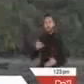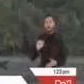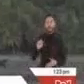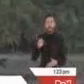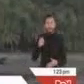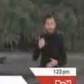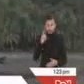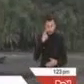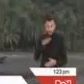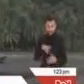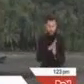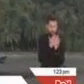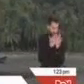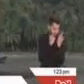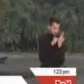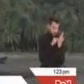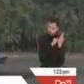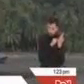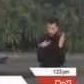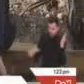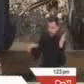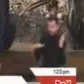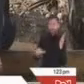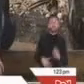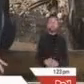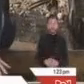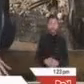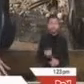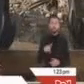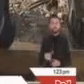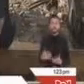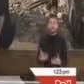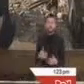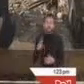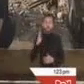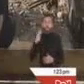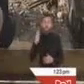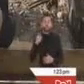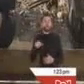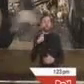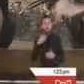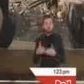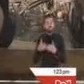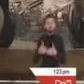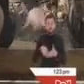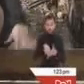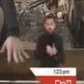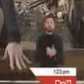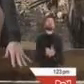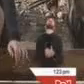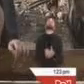libro. Pero este baño es como hidratante o relajante, sí. O sea, ¿cuál es la finalidad? Y uno se mete así entero a la canoa.